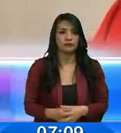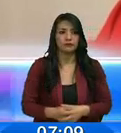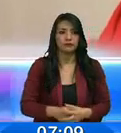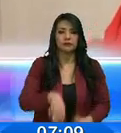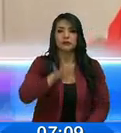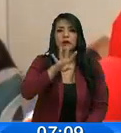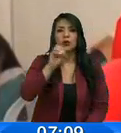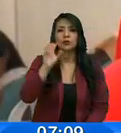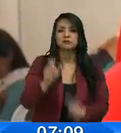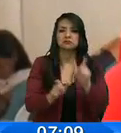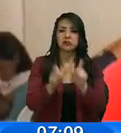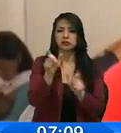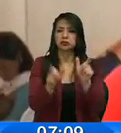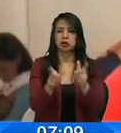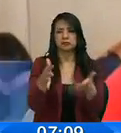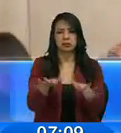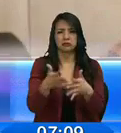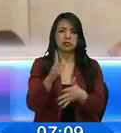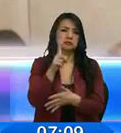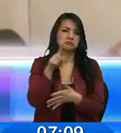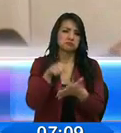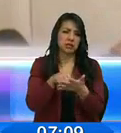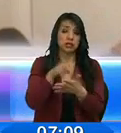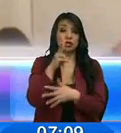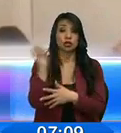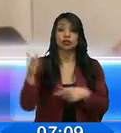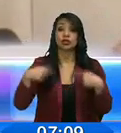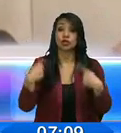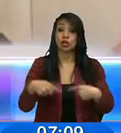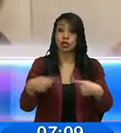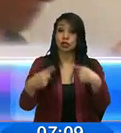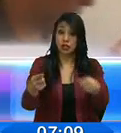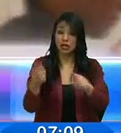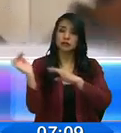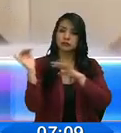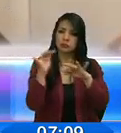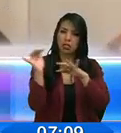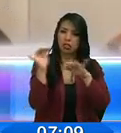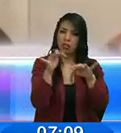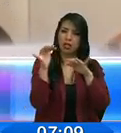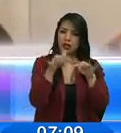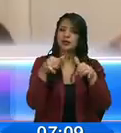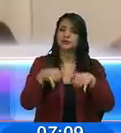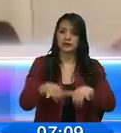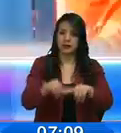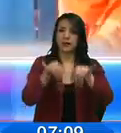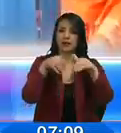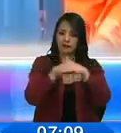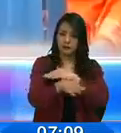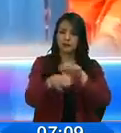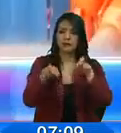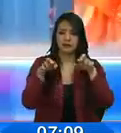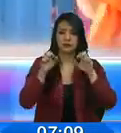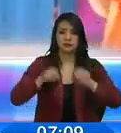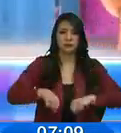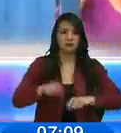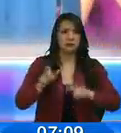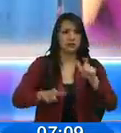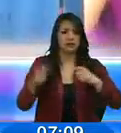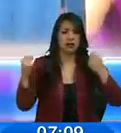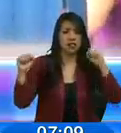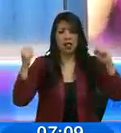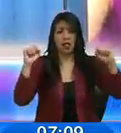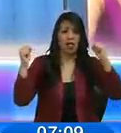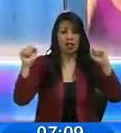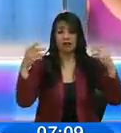400 personas de un promedio de 1.200 diarias que pueden seguir avanzando de manera legal. Por momentos la desesperación los